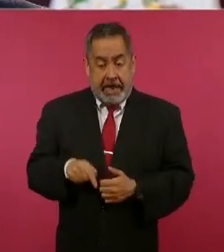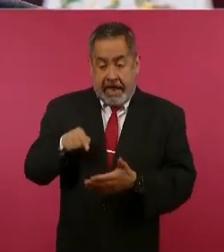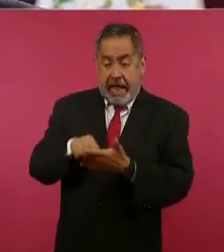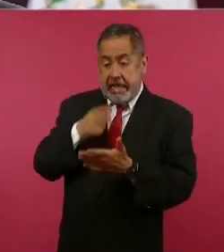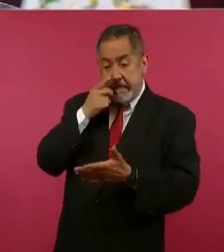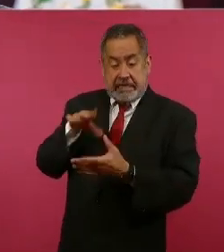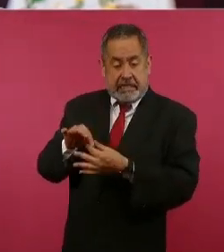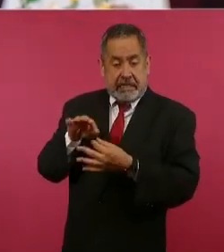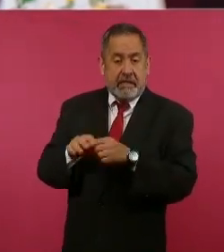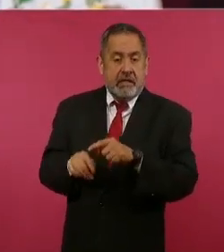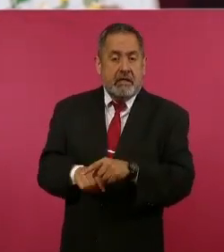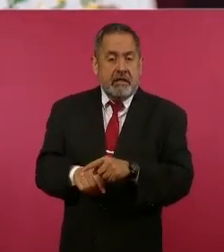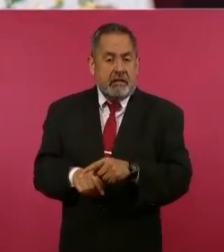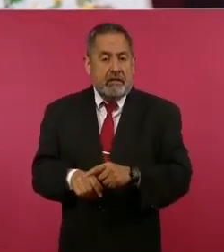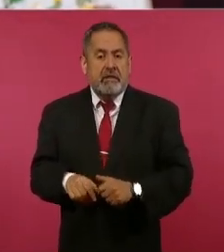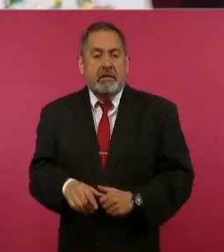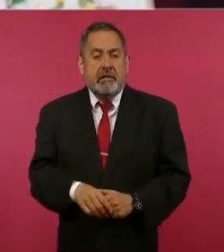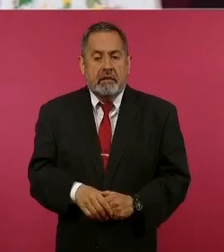mientras